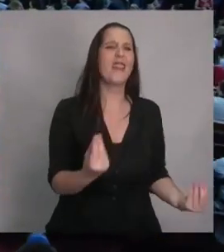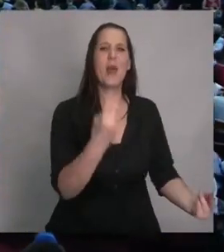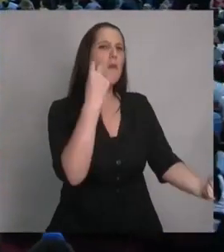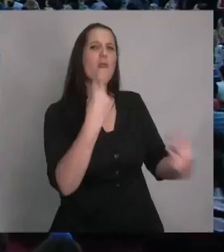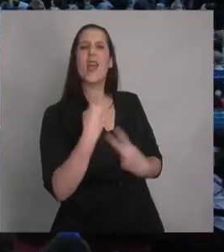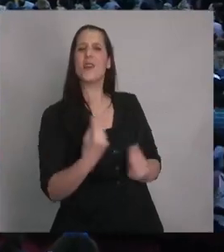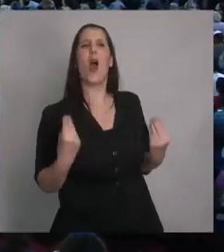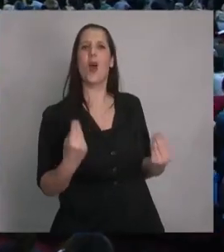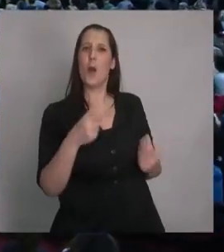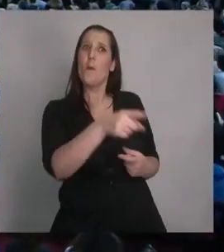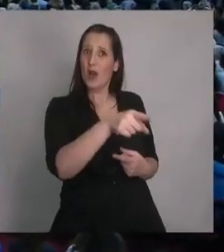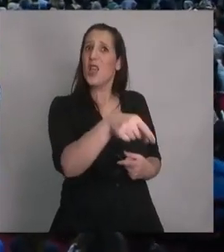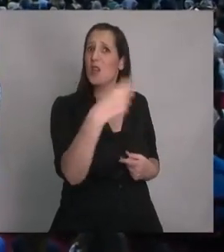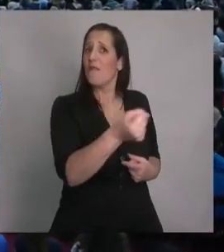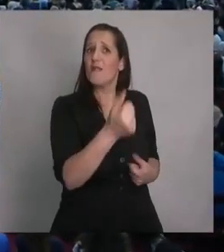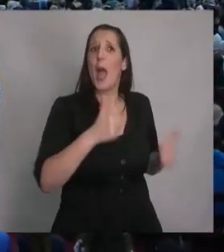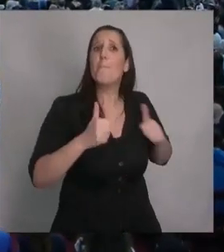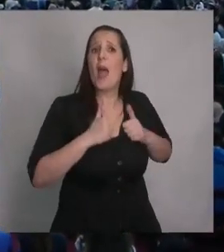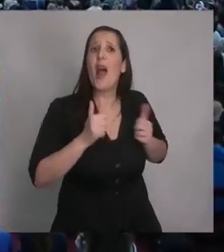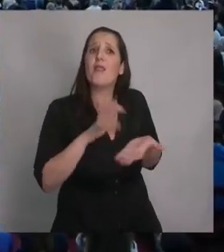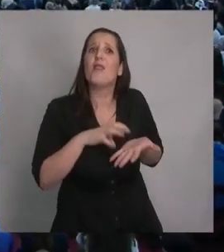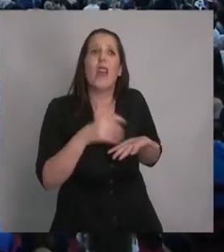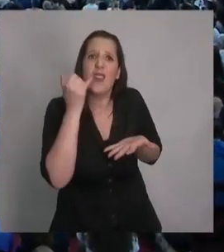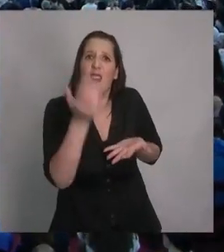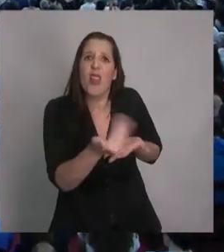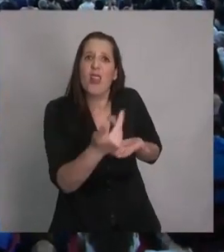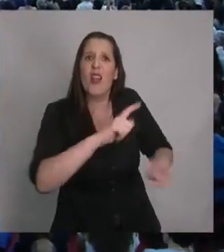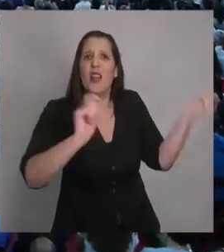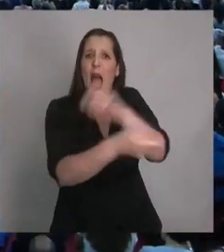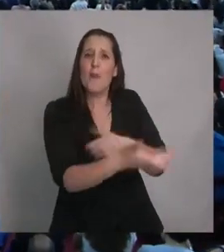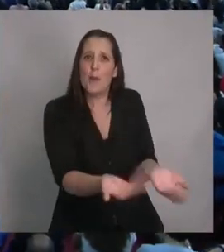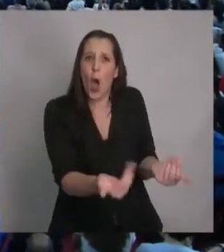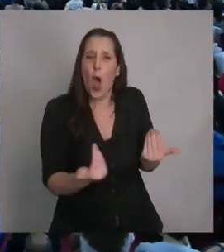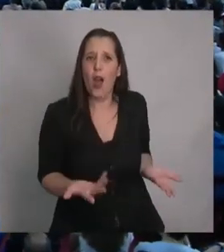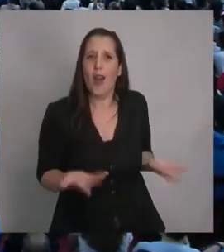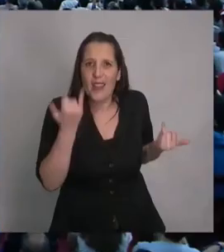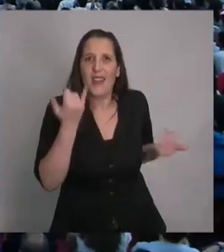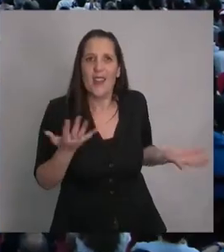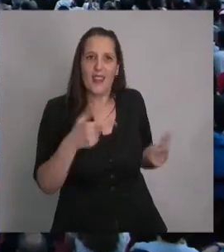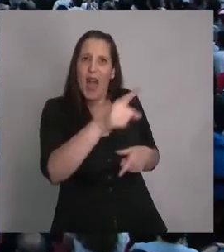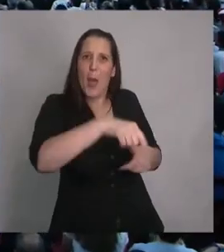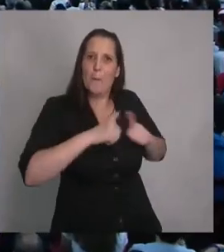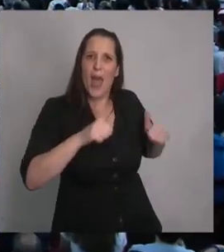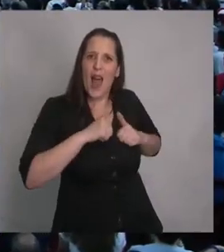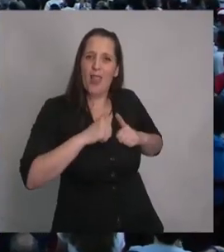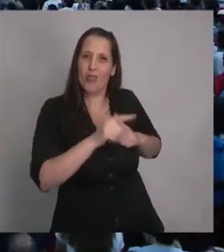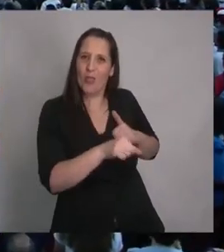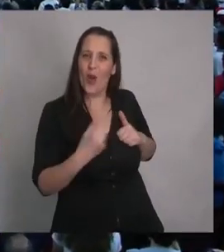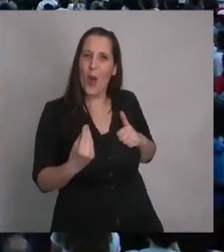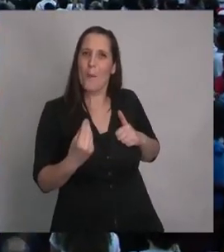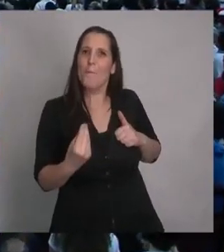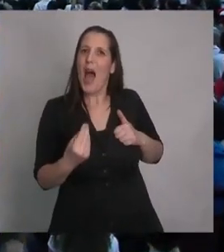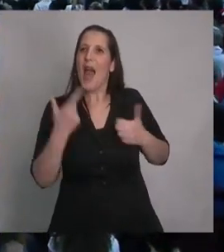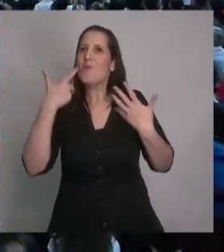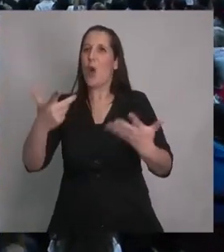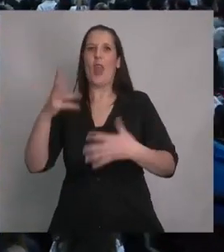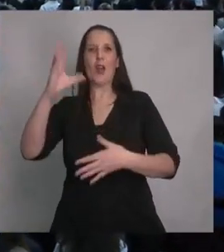ansiosa de transformaciones y de esperanza? ¿En dónde están las variables que permiten mostrar a Colombia, a